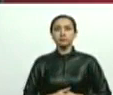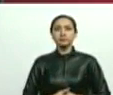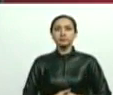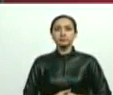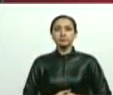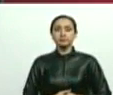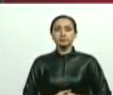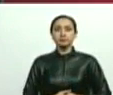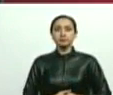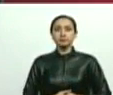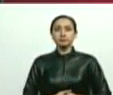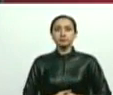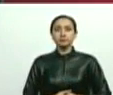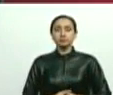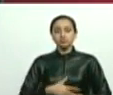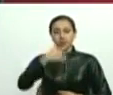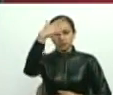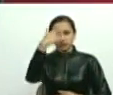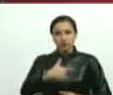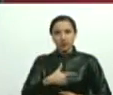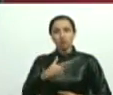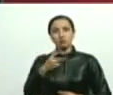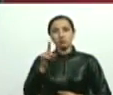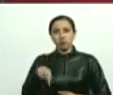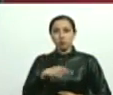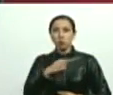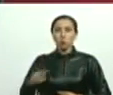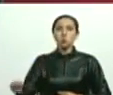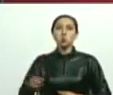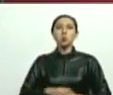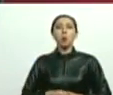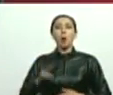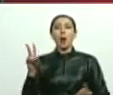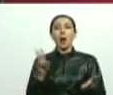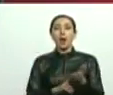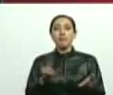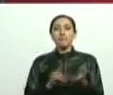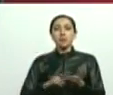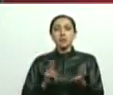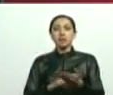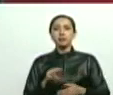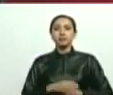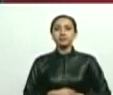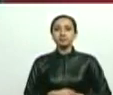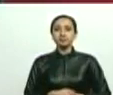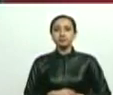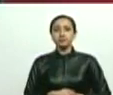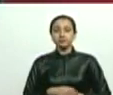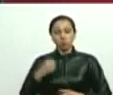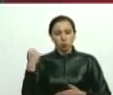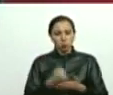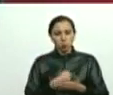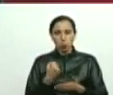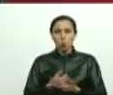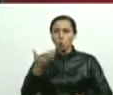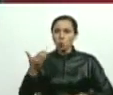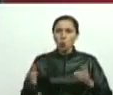Ser o no ser, en la verdad de nuestro ser. Es un combate entre dos